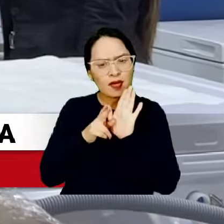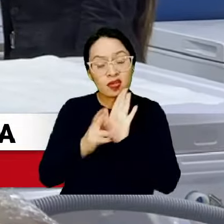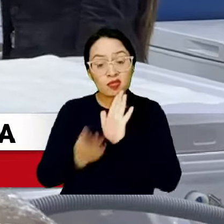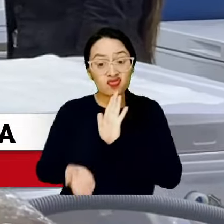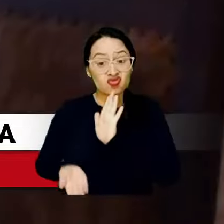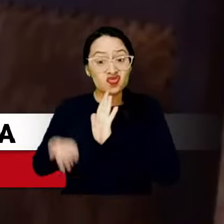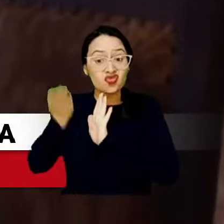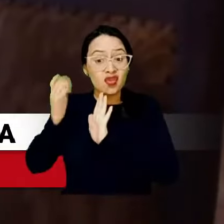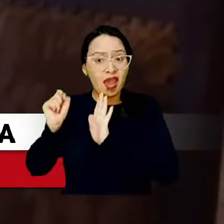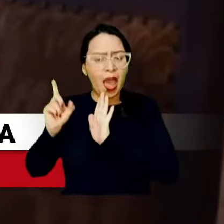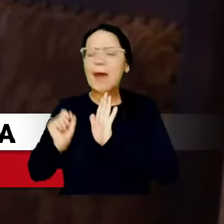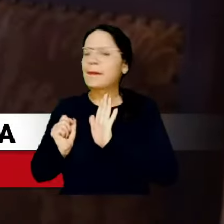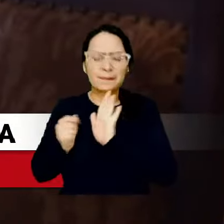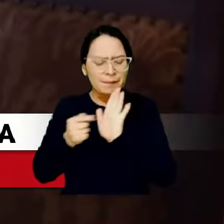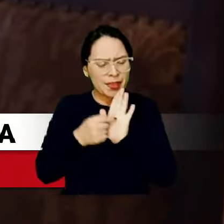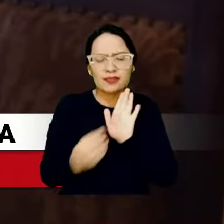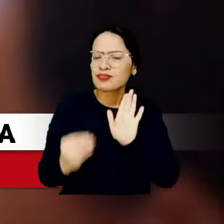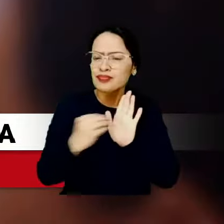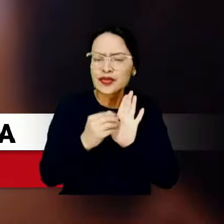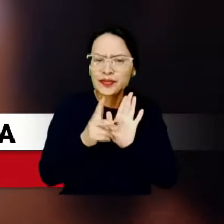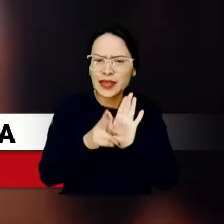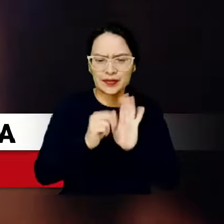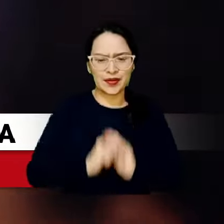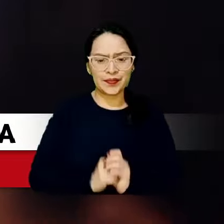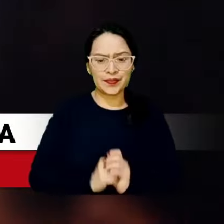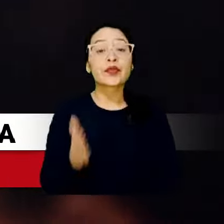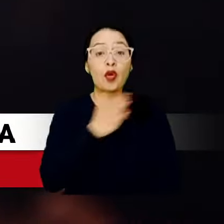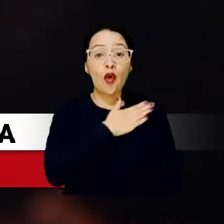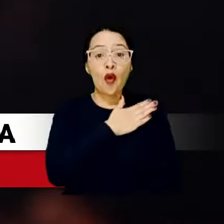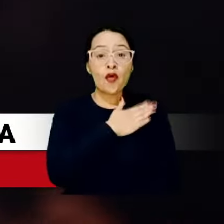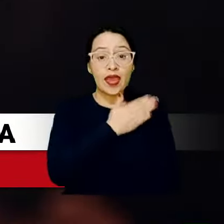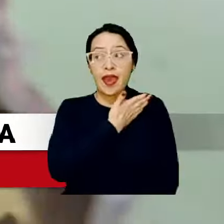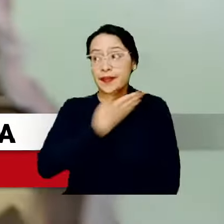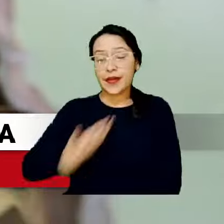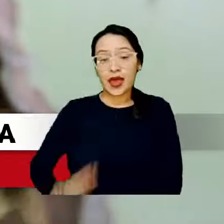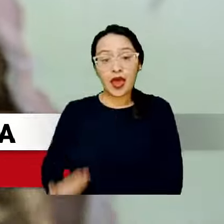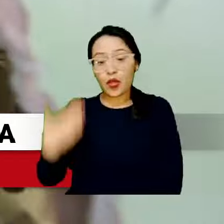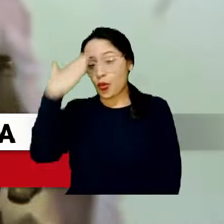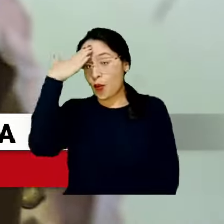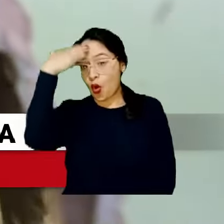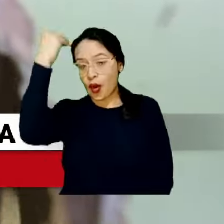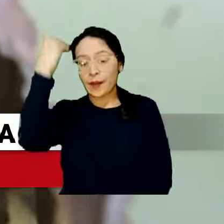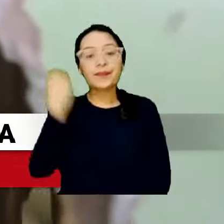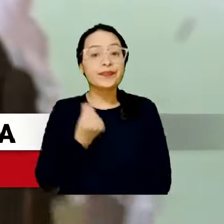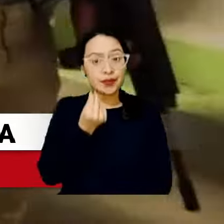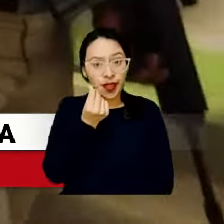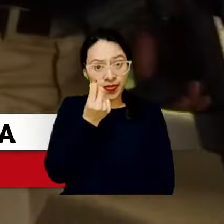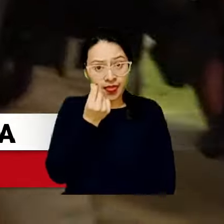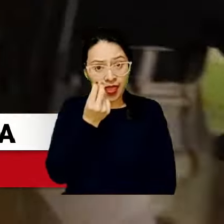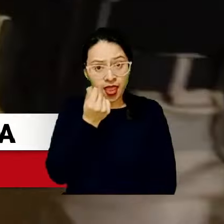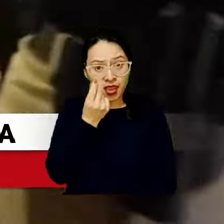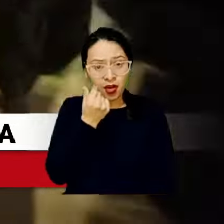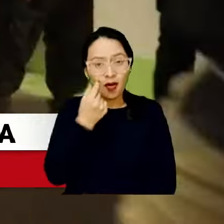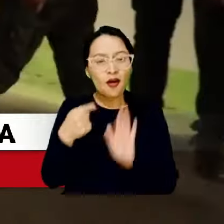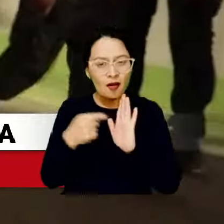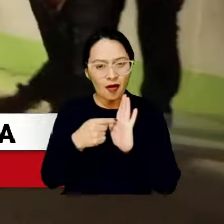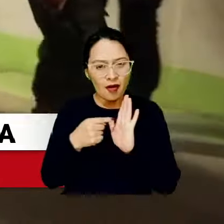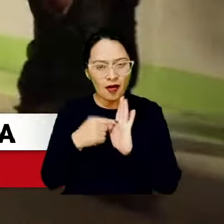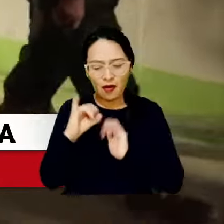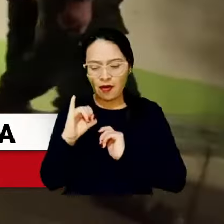país, creyendo en las promesas del presidente Daniel Noboa, que lo recaudado servirá para proyectos de seguridad frente